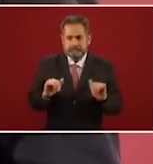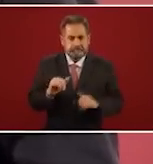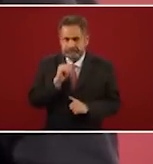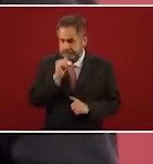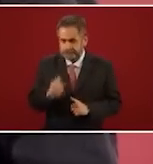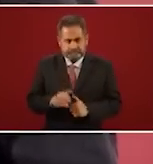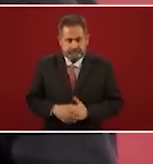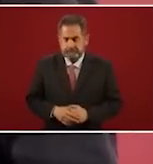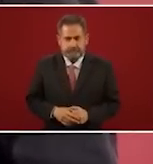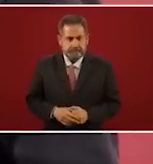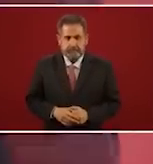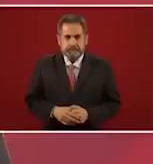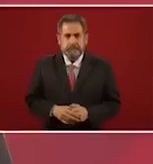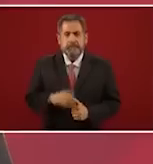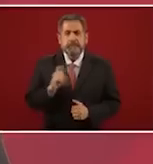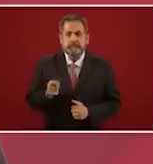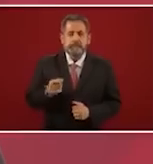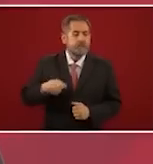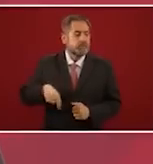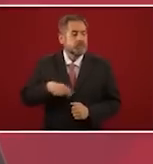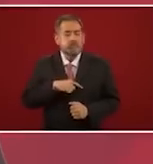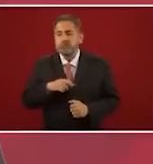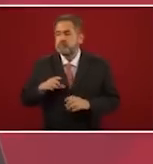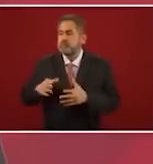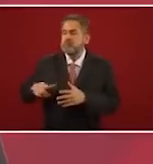posibilidad de seguir